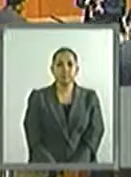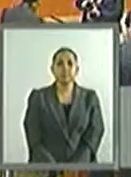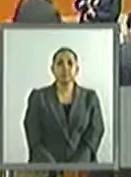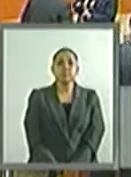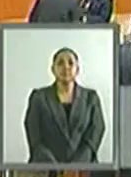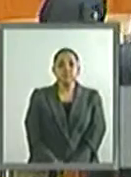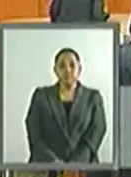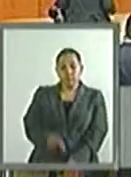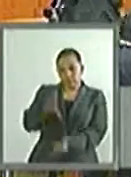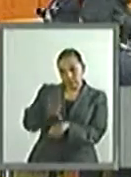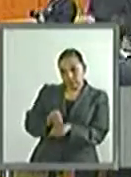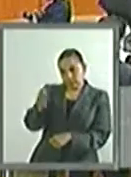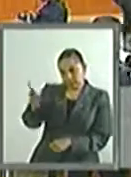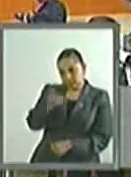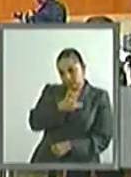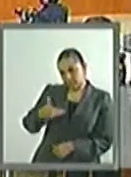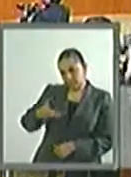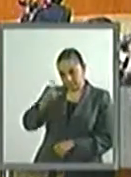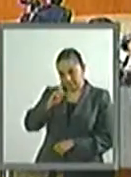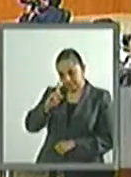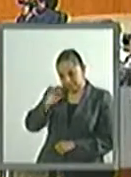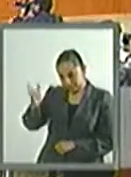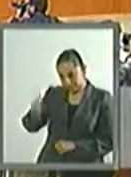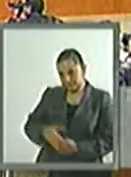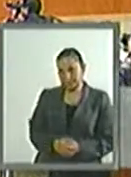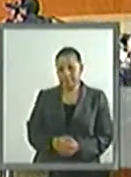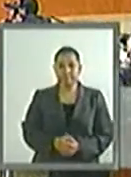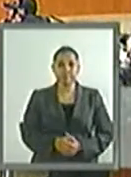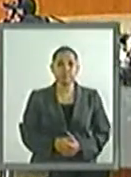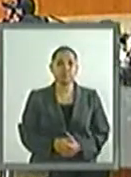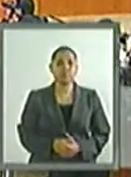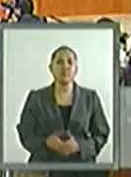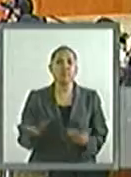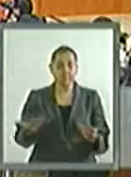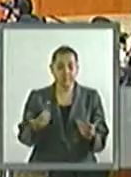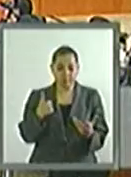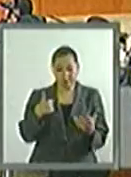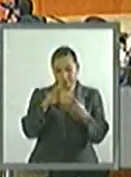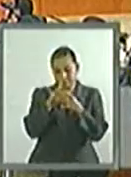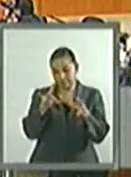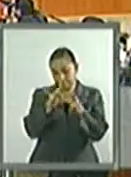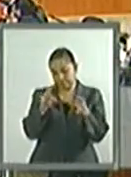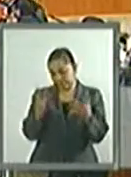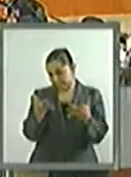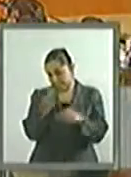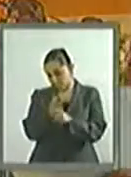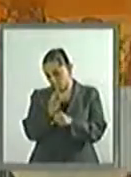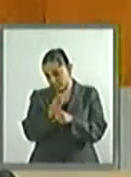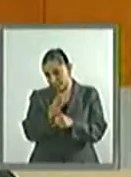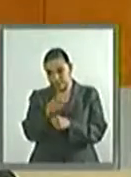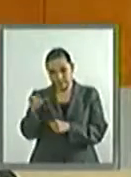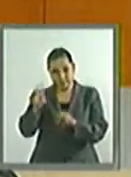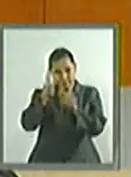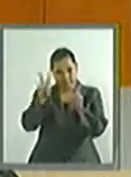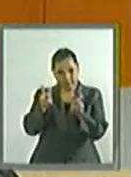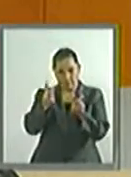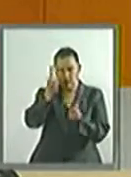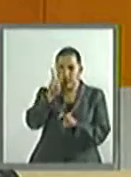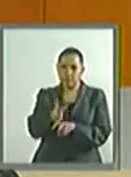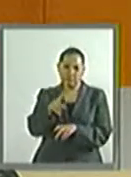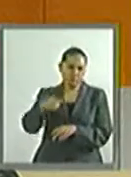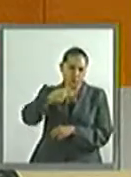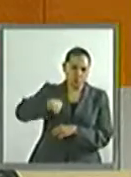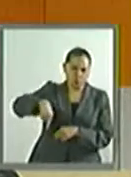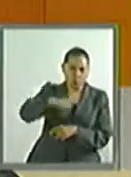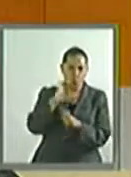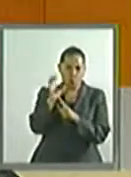Con el permiso de la presidencia, pues decir que este es un tema que hemos discutido mucho en la